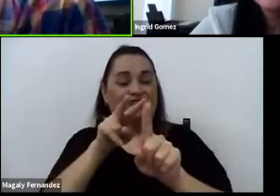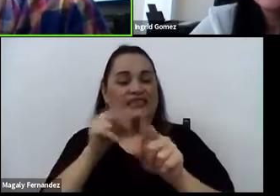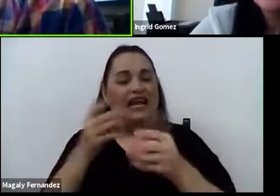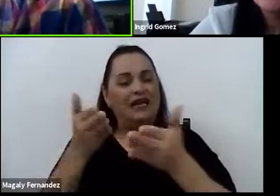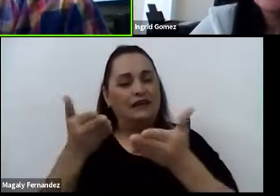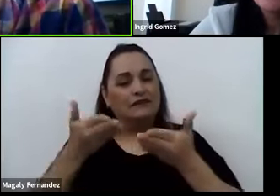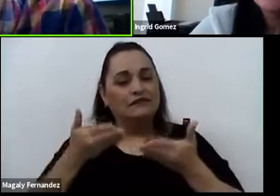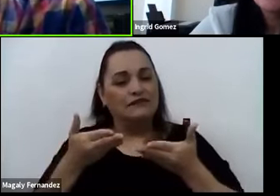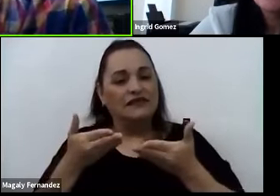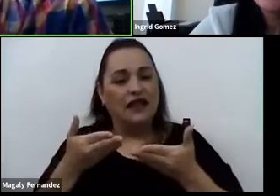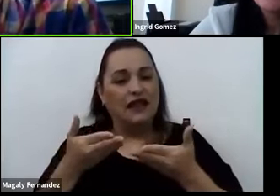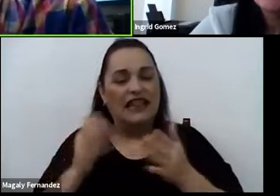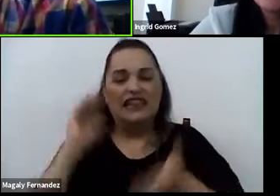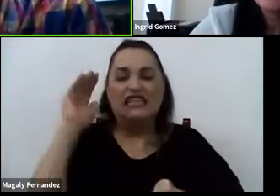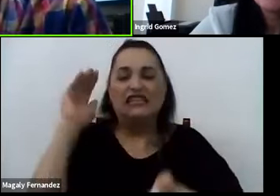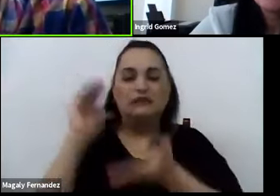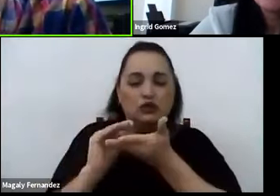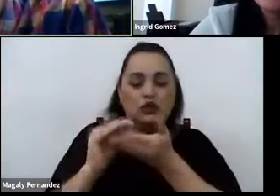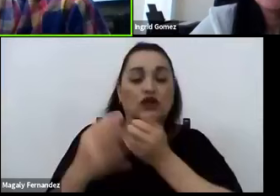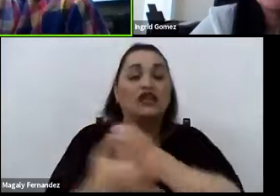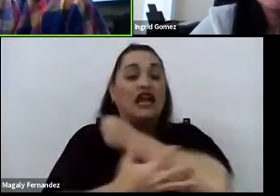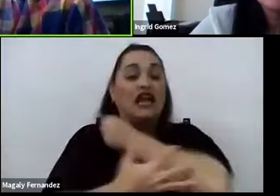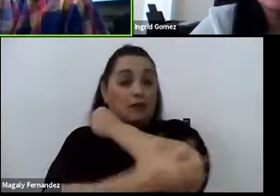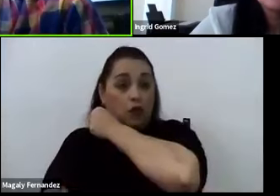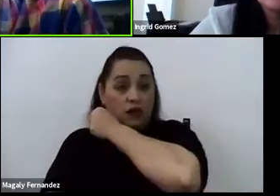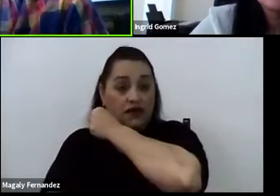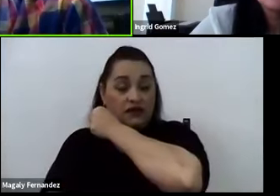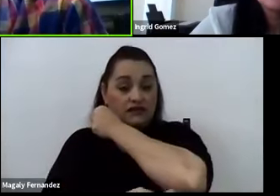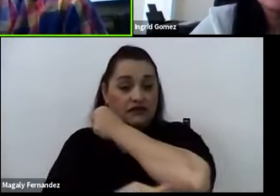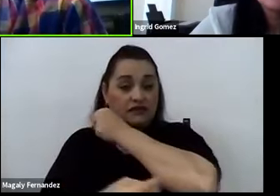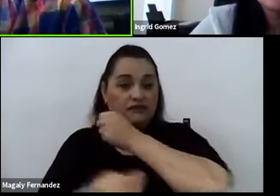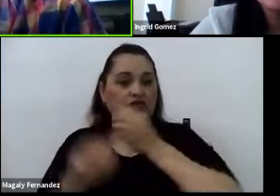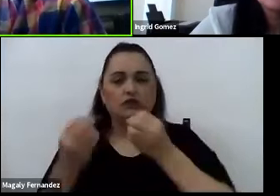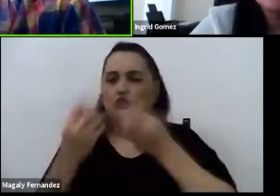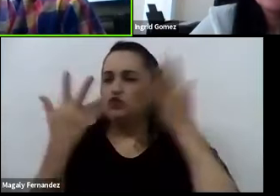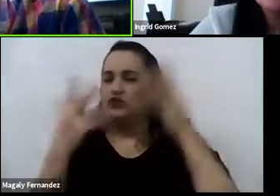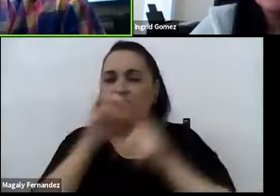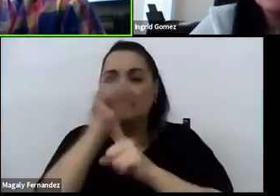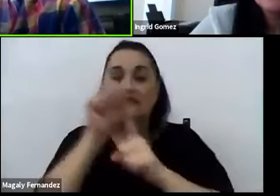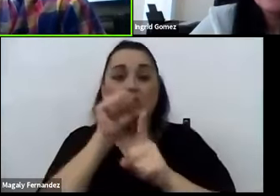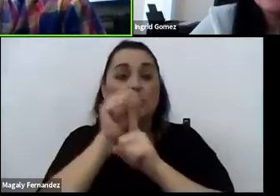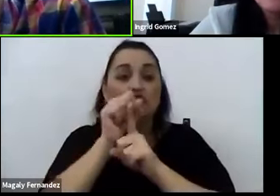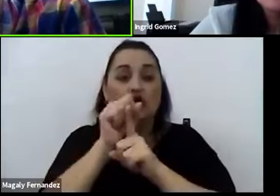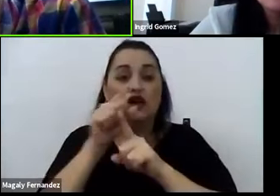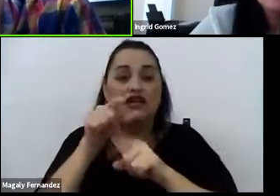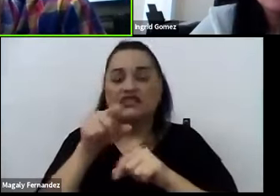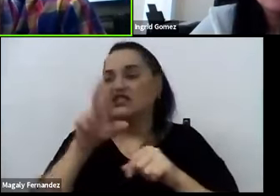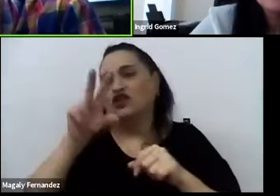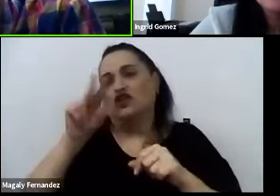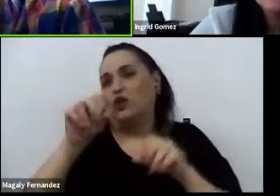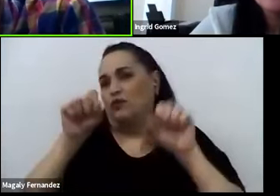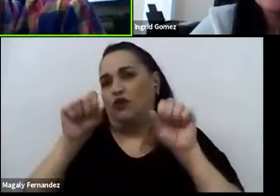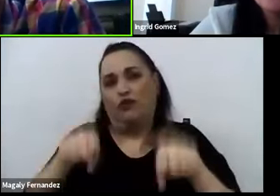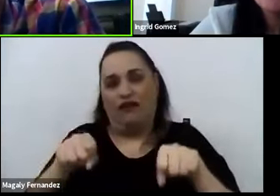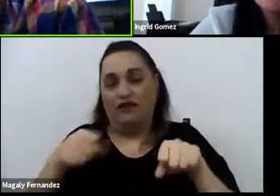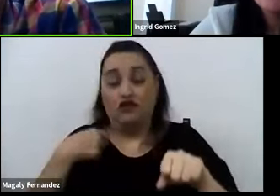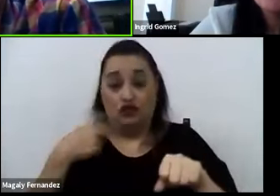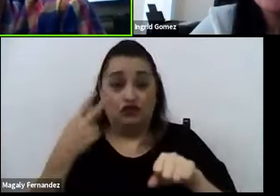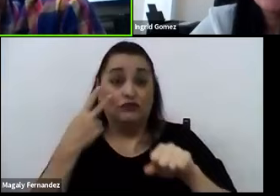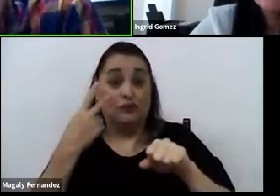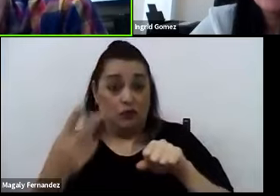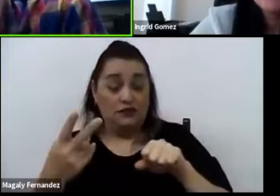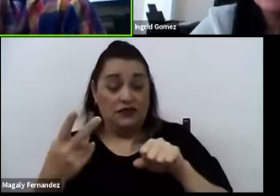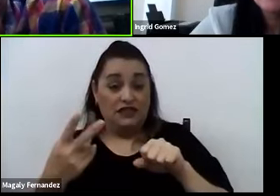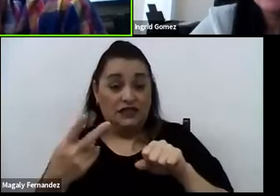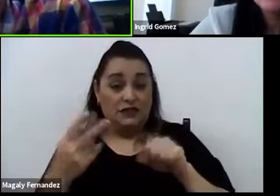genere disminución de la pobreza, es en muchos casos muy improbable. Hemos visto que